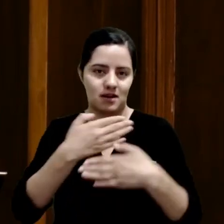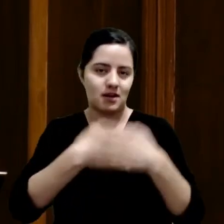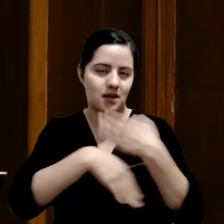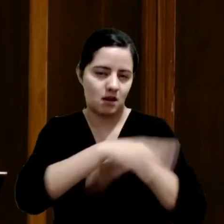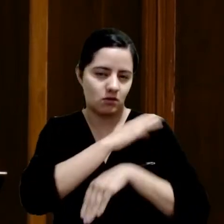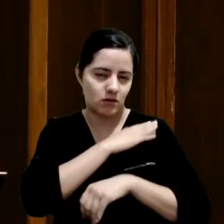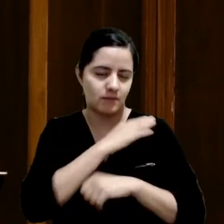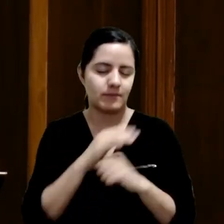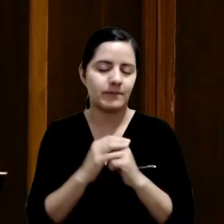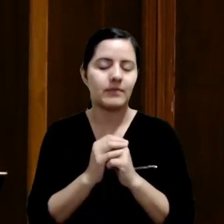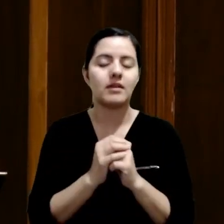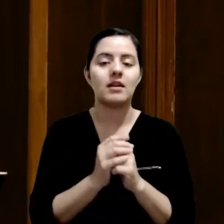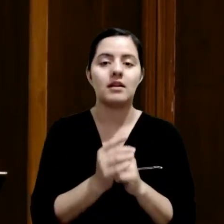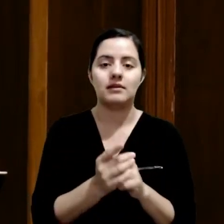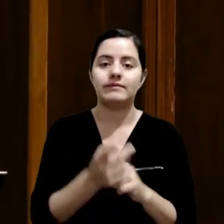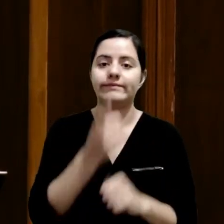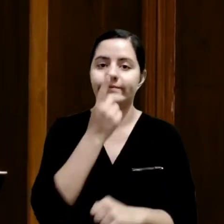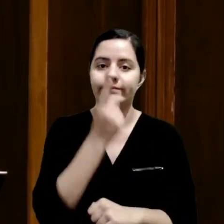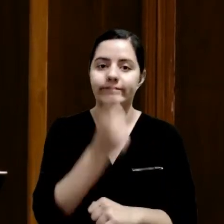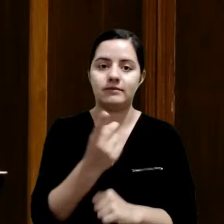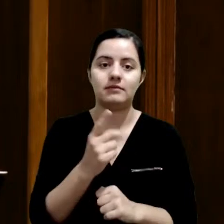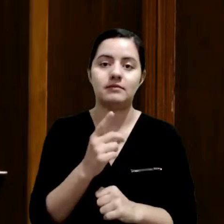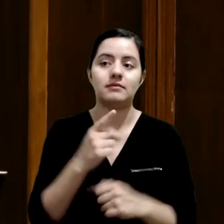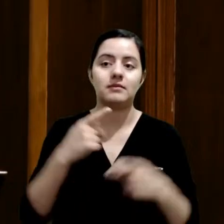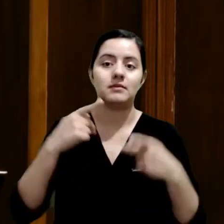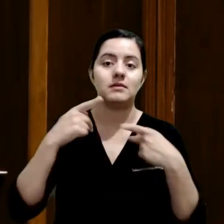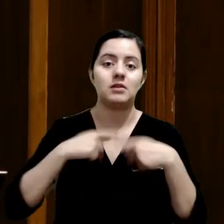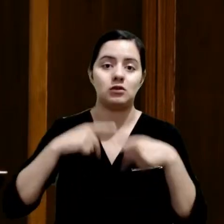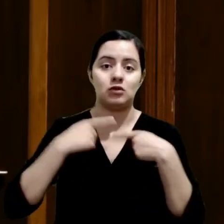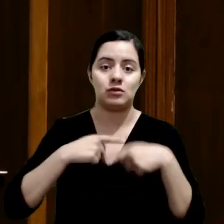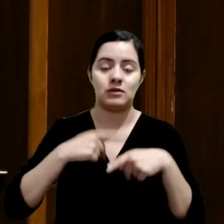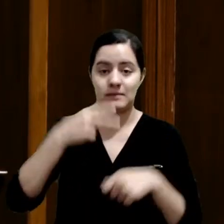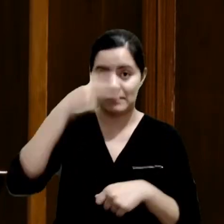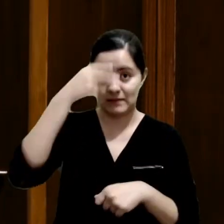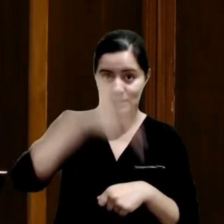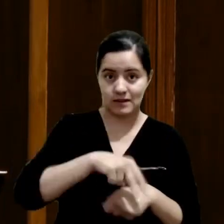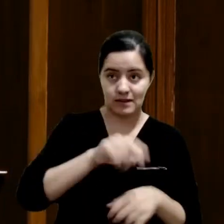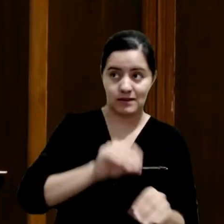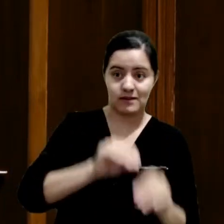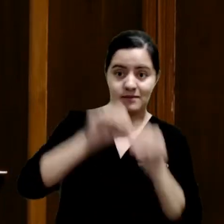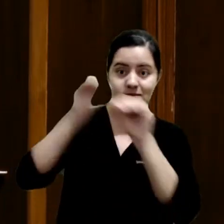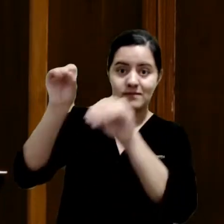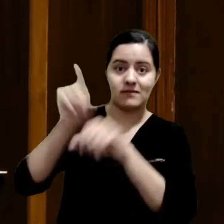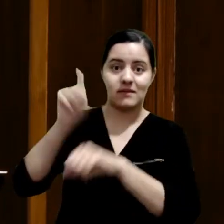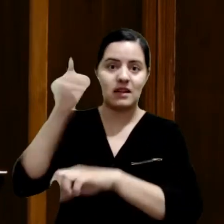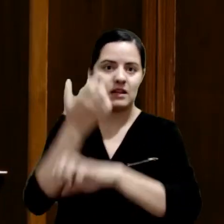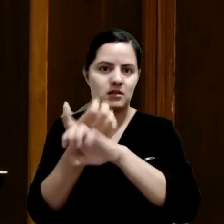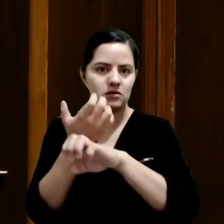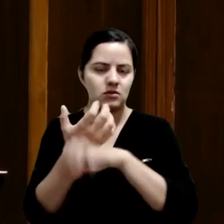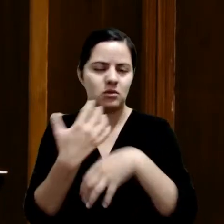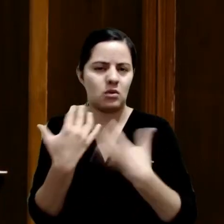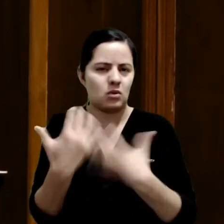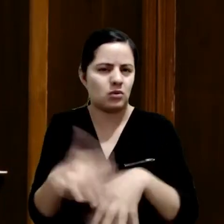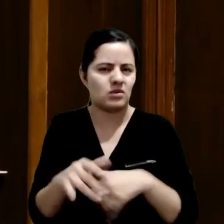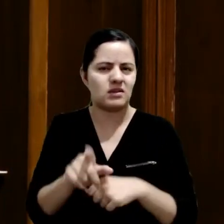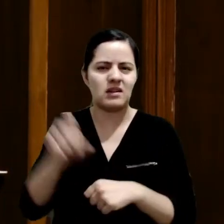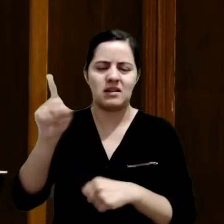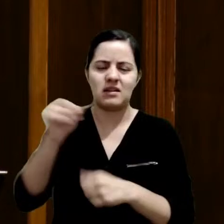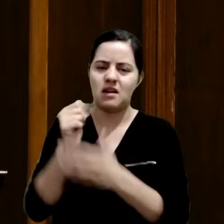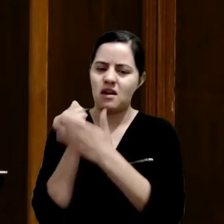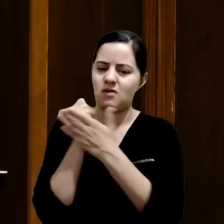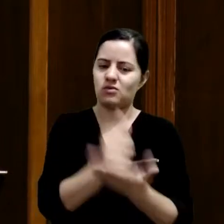Pardo, quien se ha referido a los migrantes mexicanos en Estados Unidos como héroes y heroínas de la